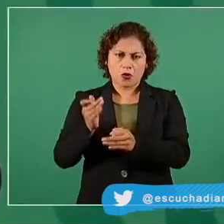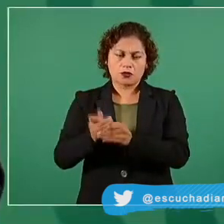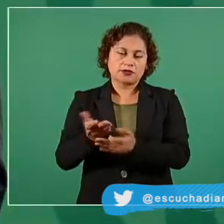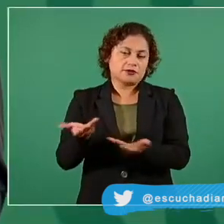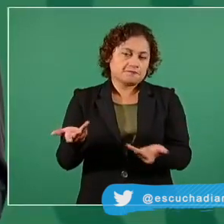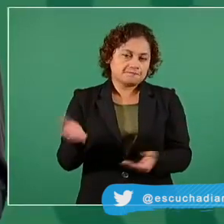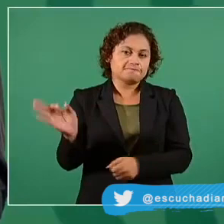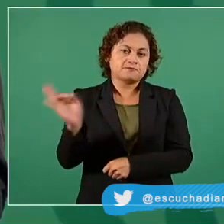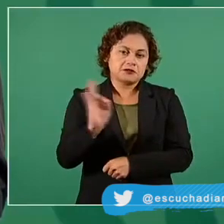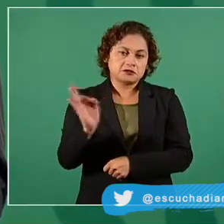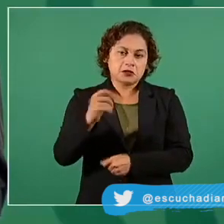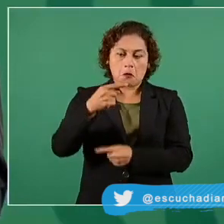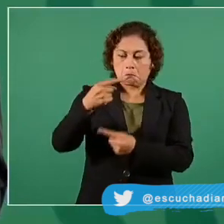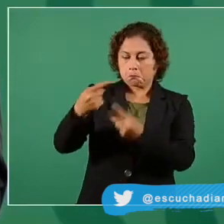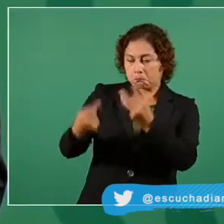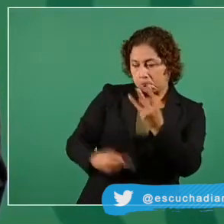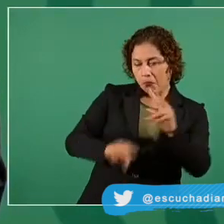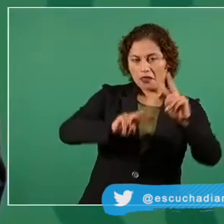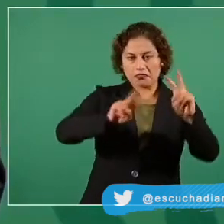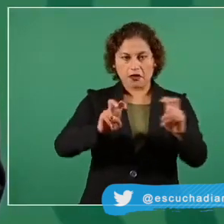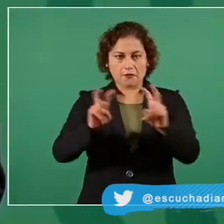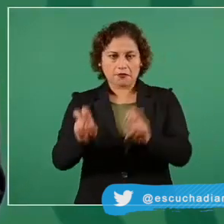sobre varios temas.